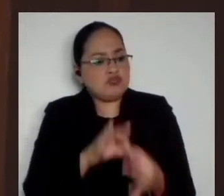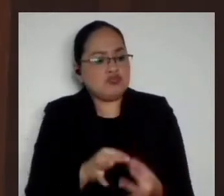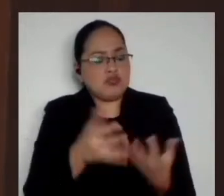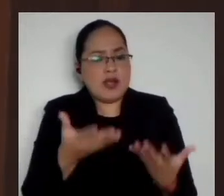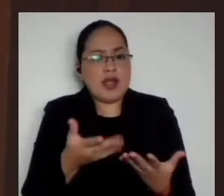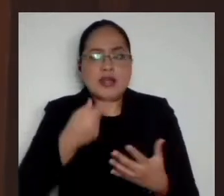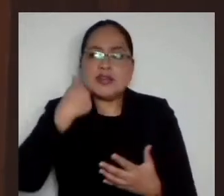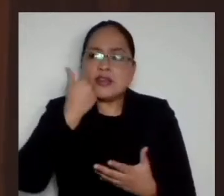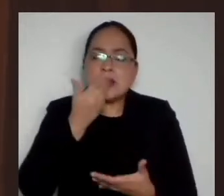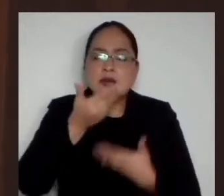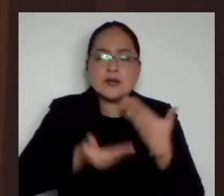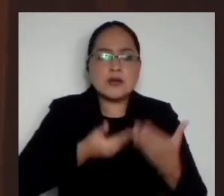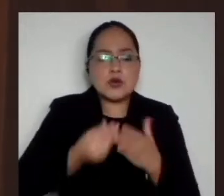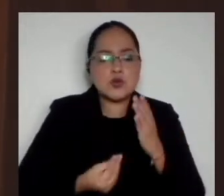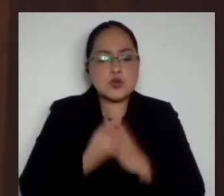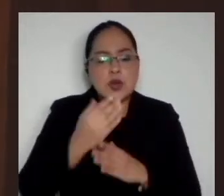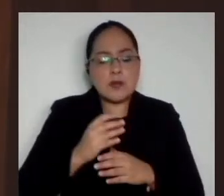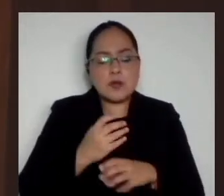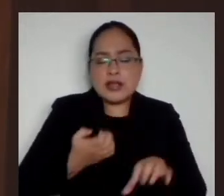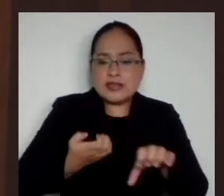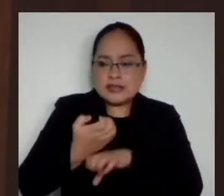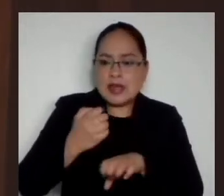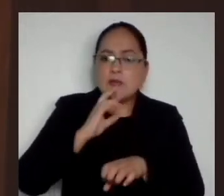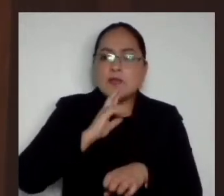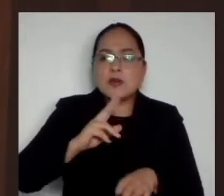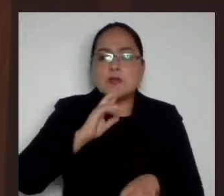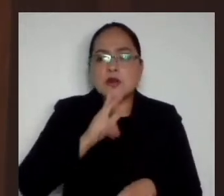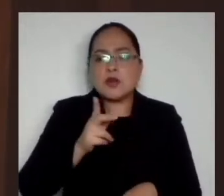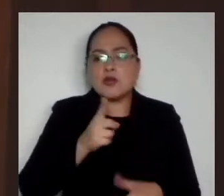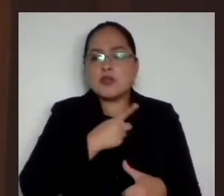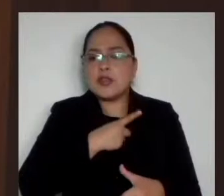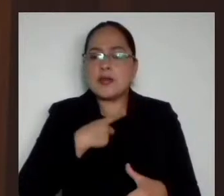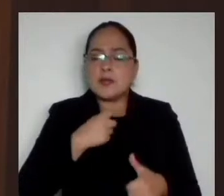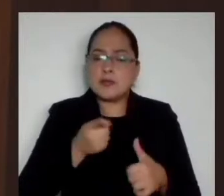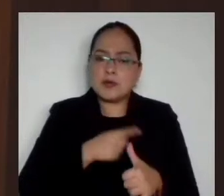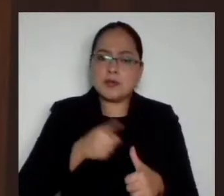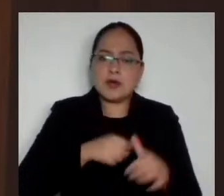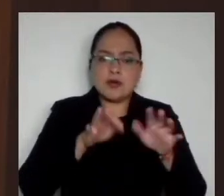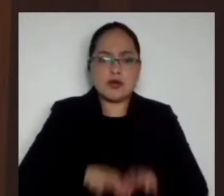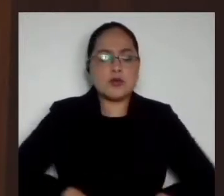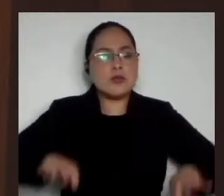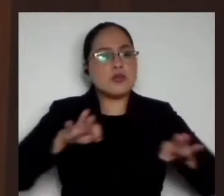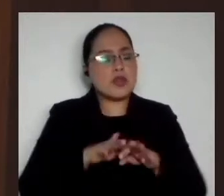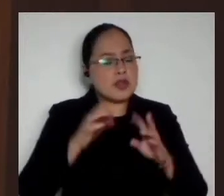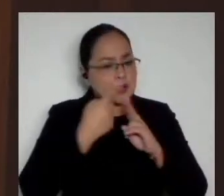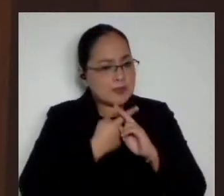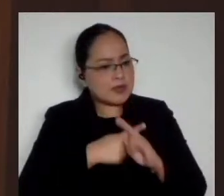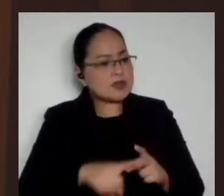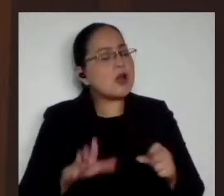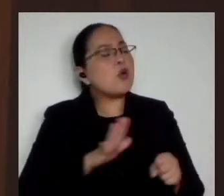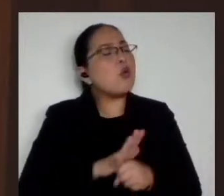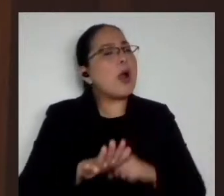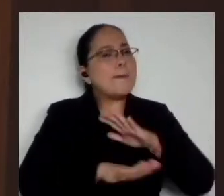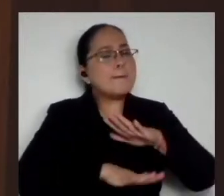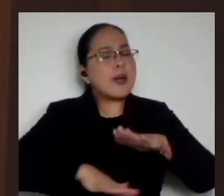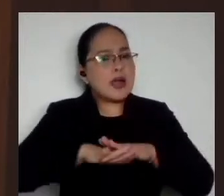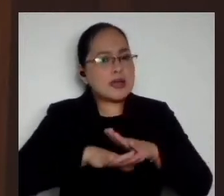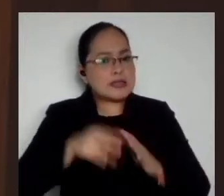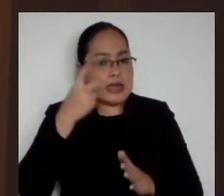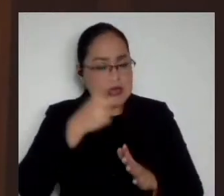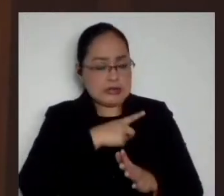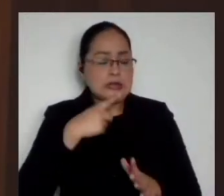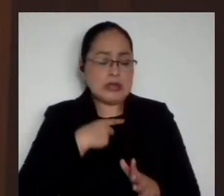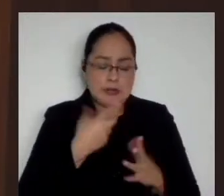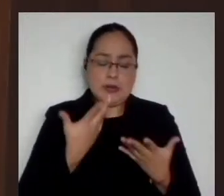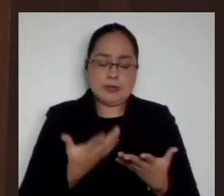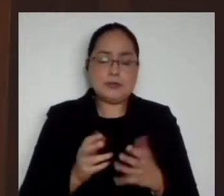y renovar un Estado, hay que empezar por la base en la que nos encontramos. Por eso todo lo que hemos hecho aquí